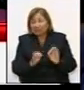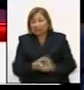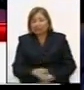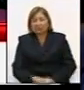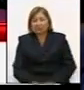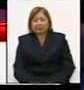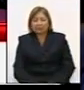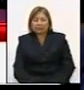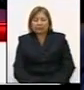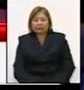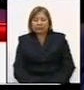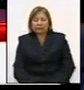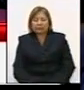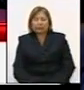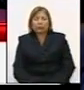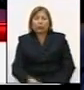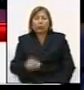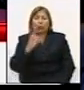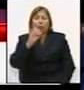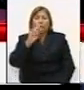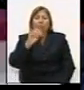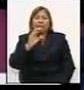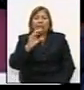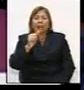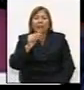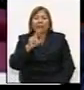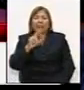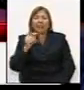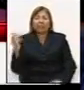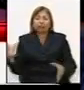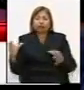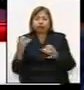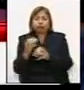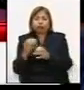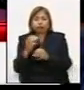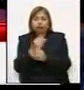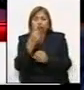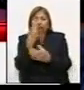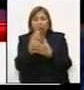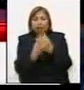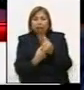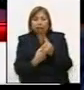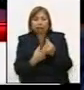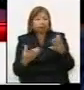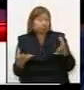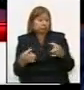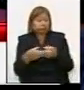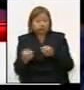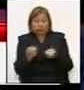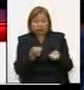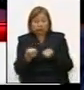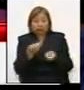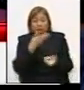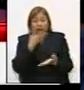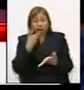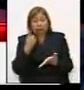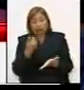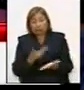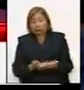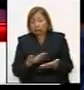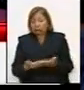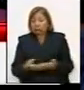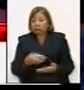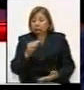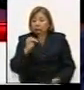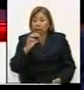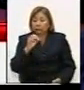Estableció la unicameralidad para debilitar al Congreso, para manejarlo mejor. Tan es así que Montesinos pudo